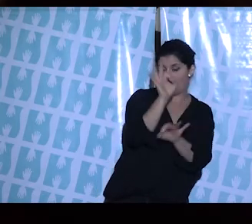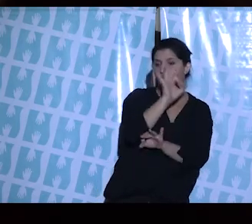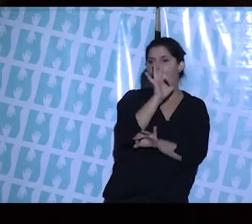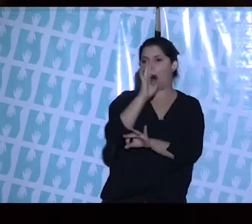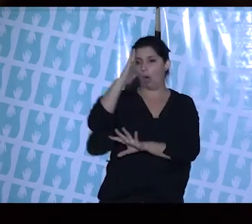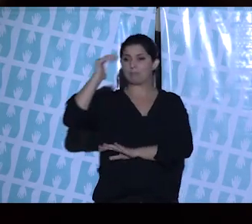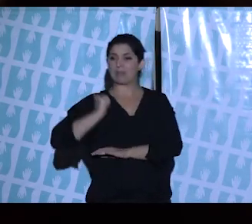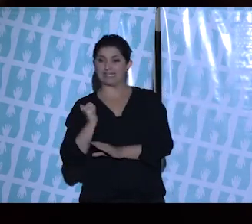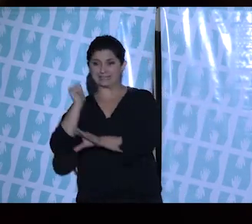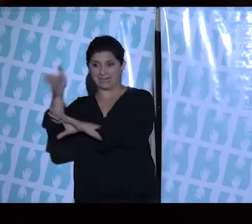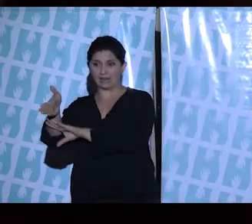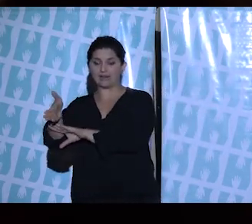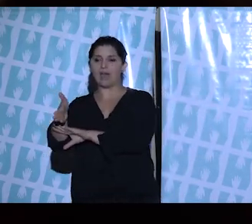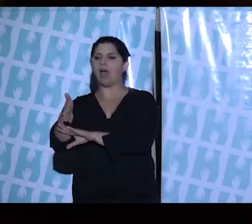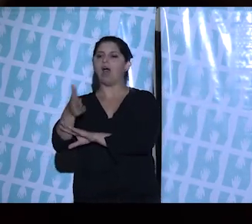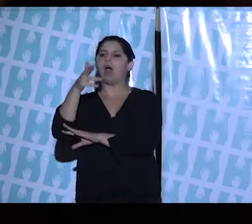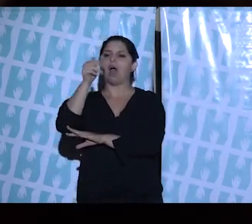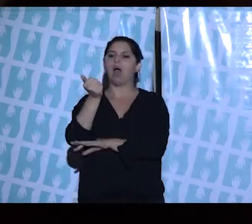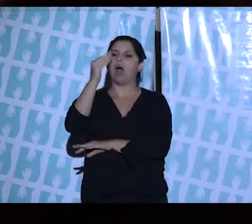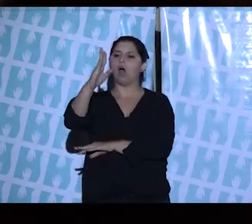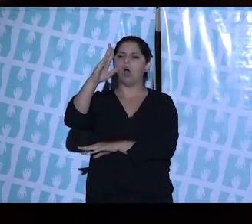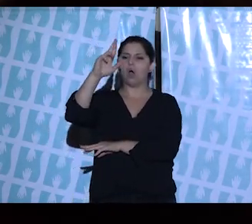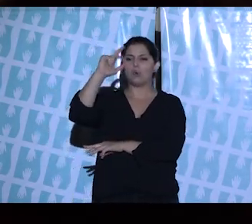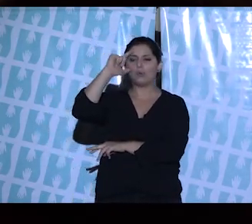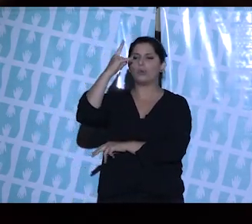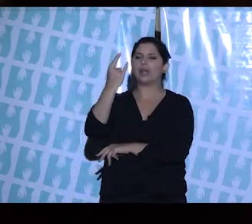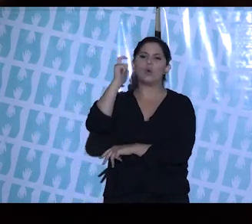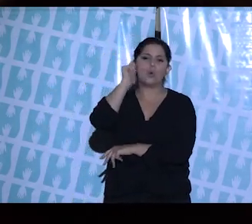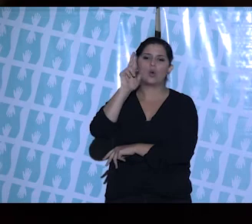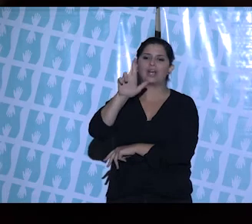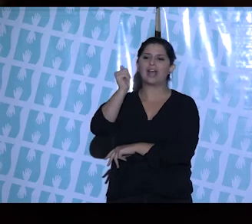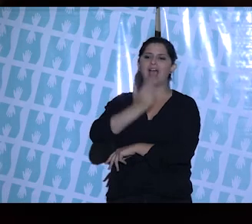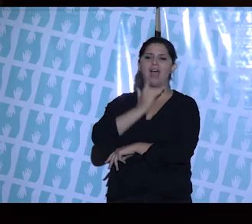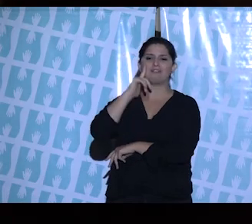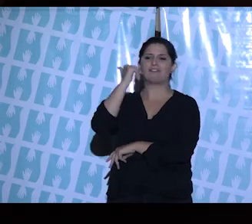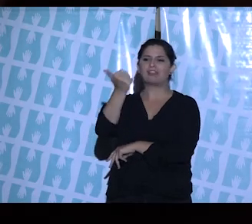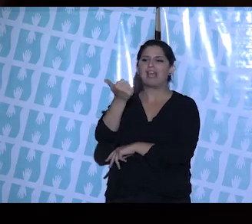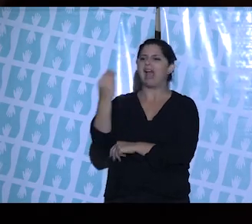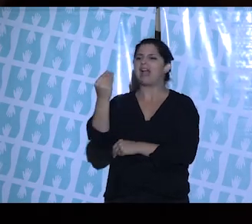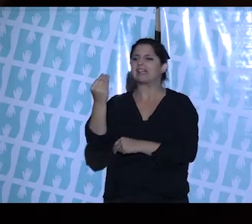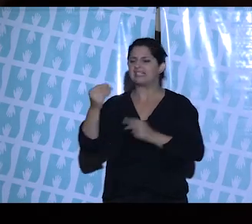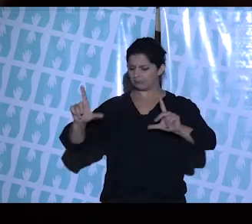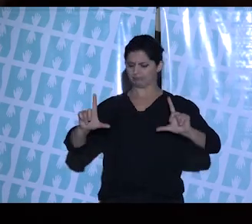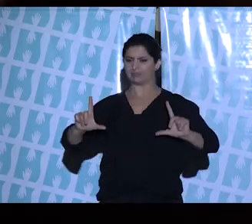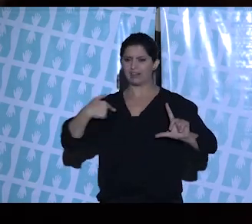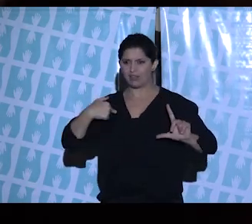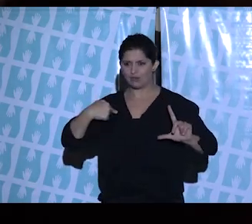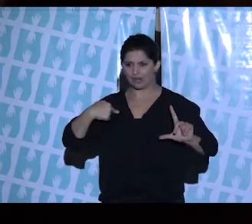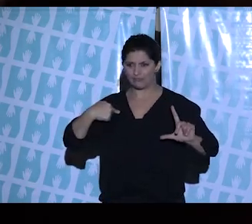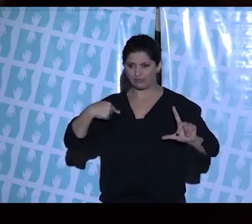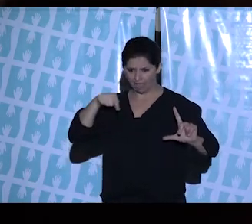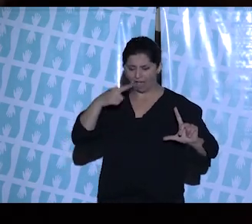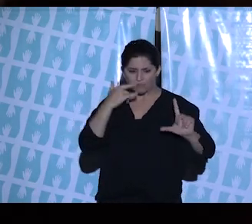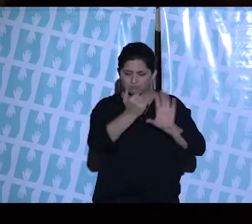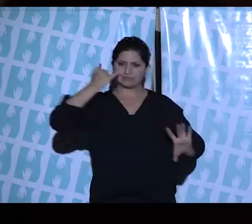se llamaba una abreografía, que era una pequeña radiografía de tórax para detectar si éramos portadores de